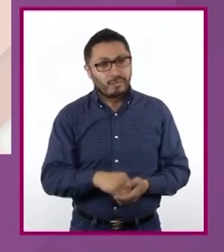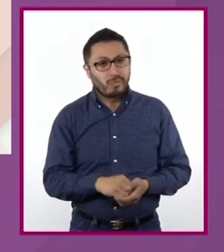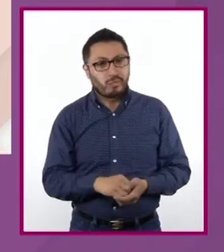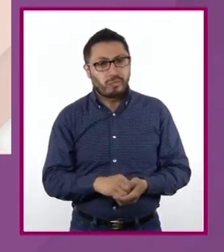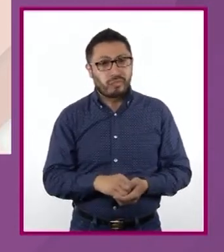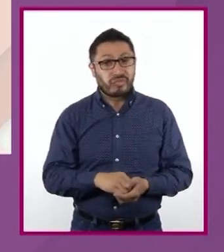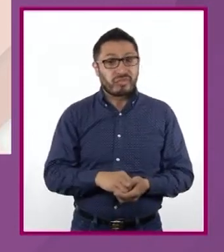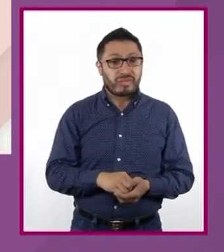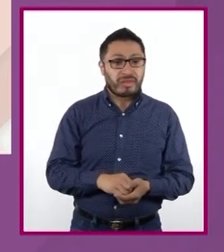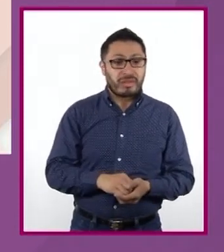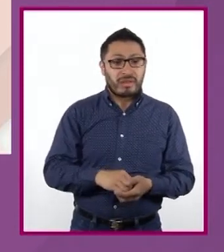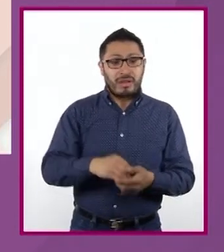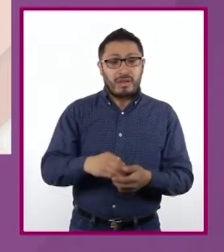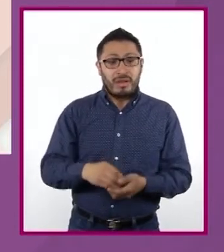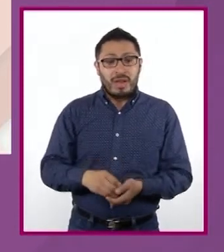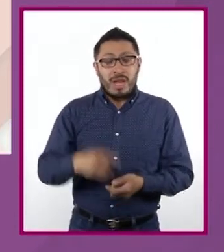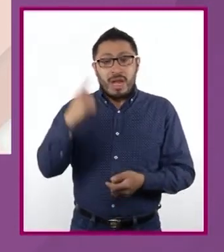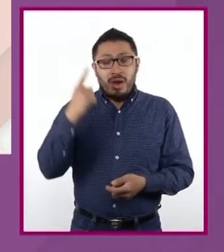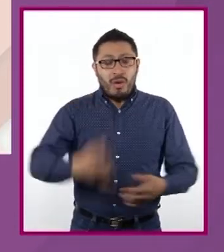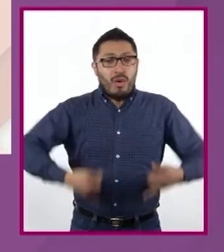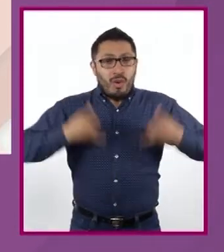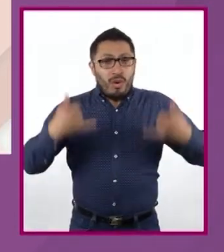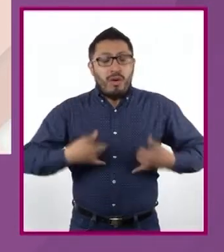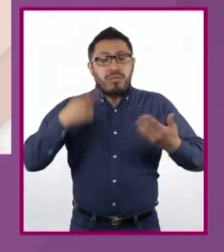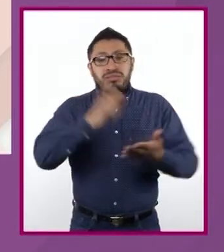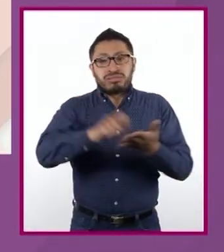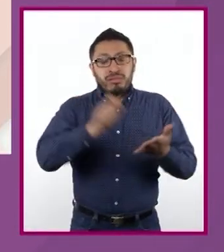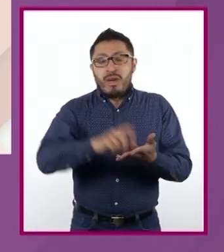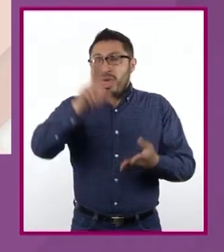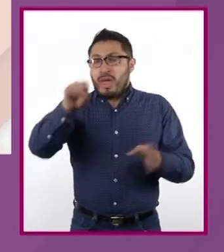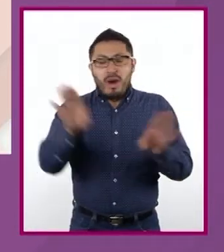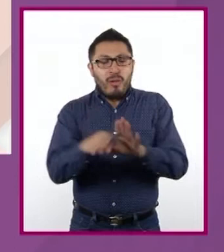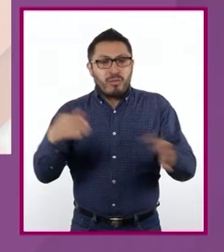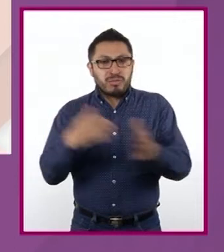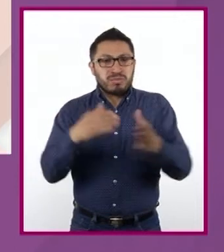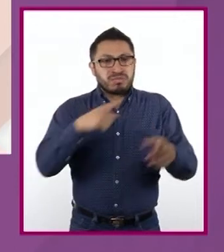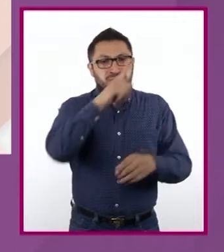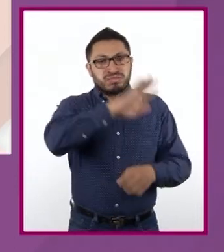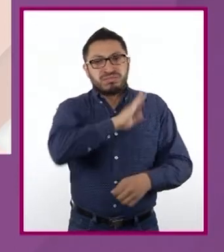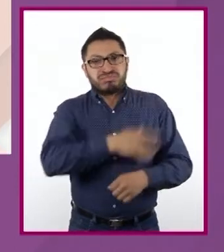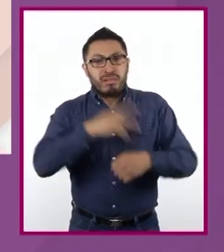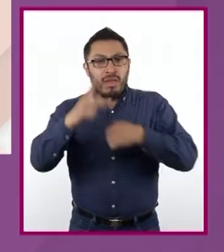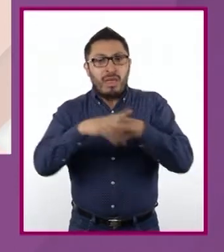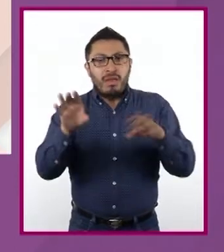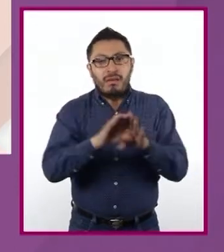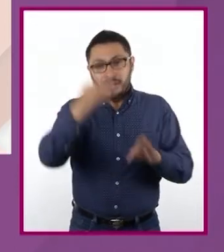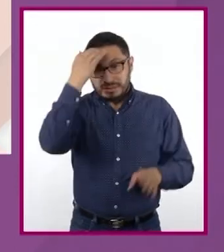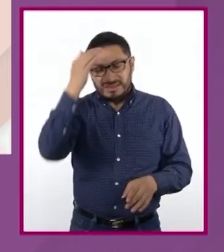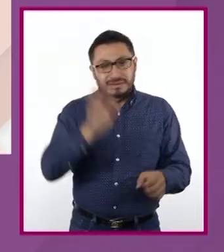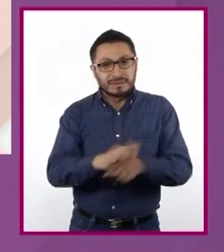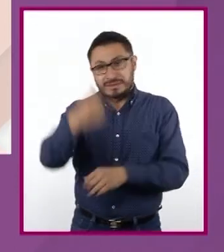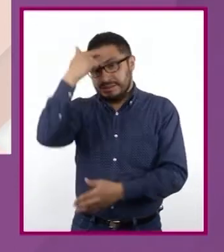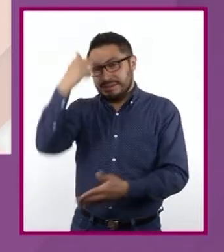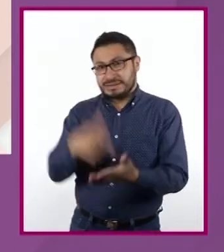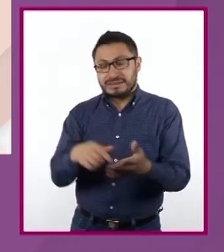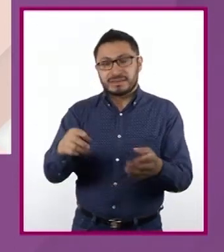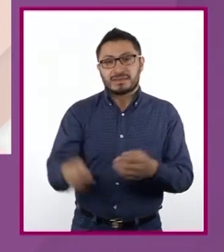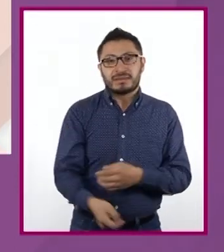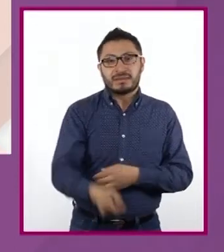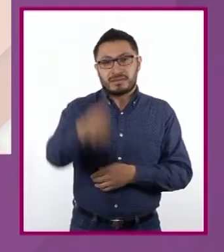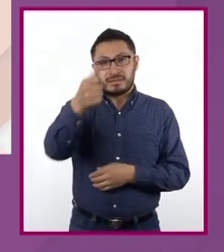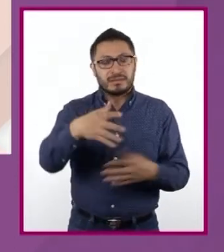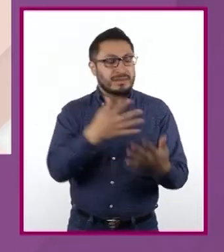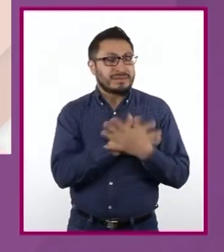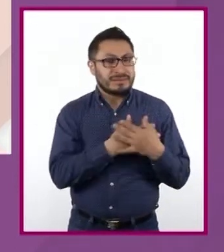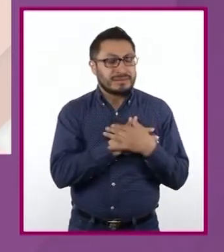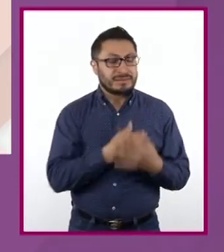que fuera un adolescente escritor no impidió que en España conociese al que se cree fuera su primer y gran